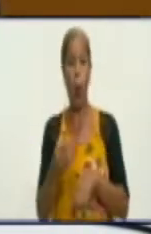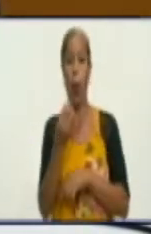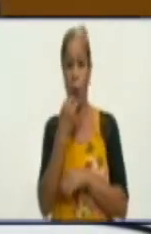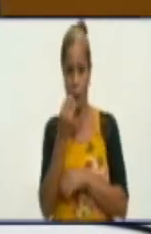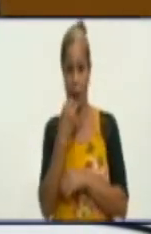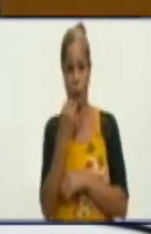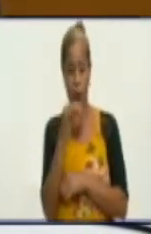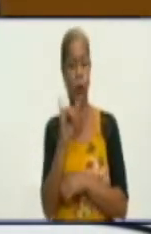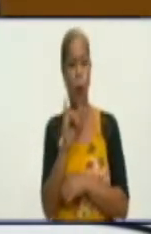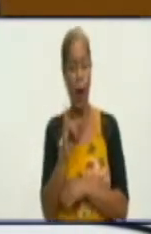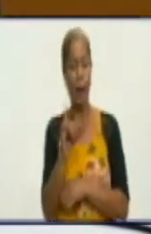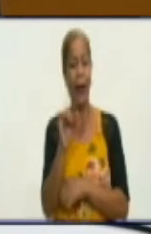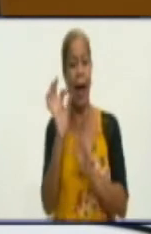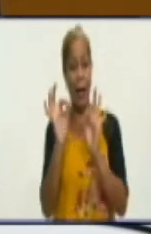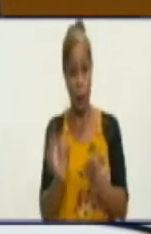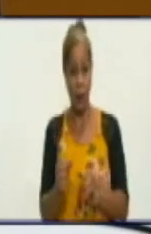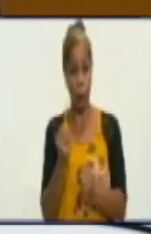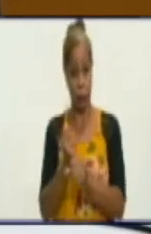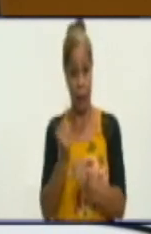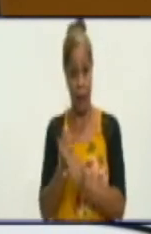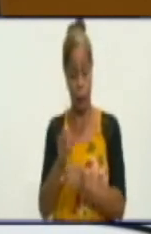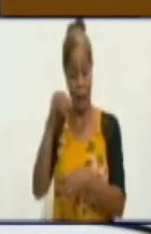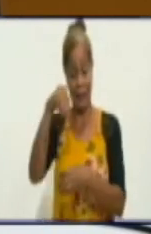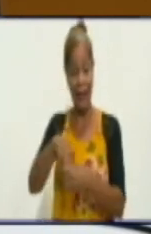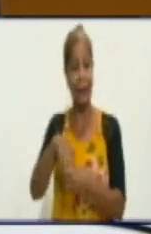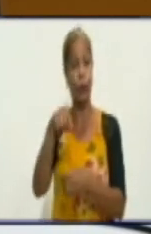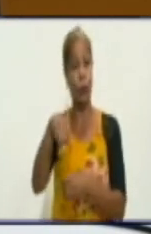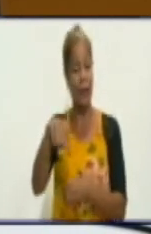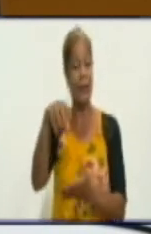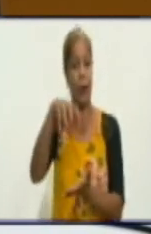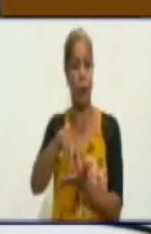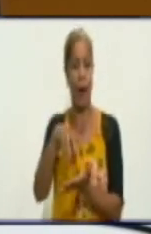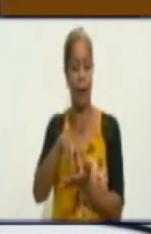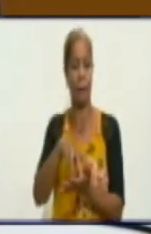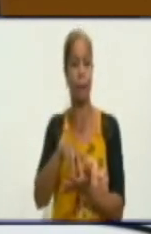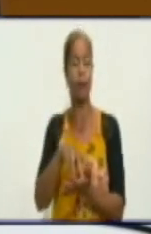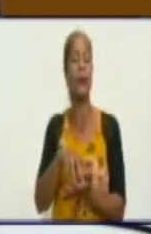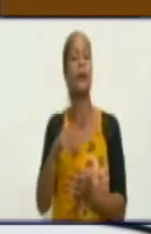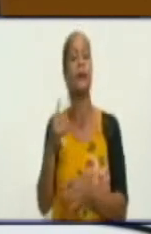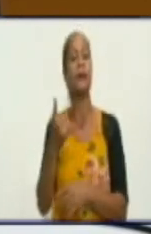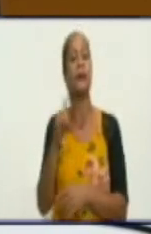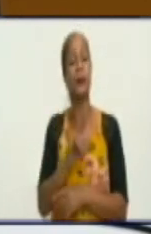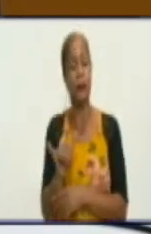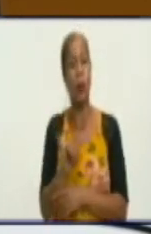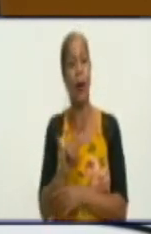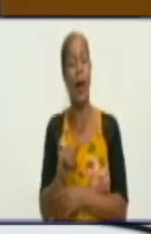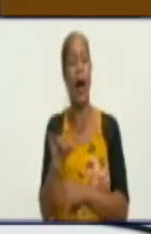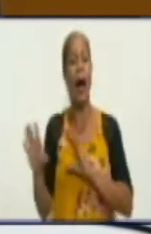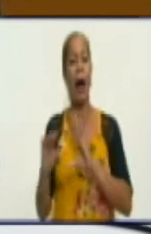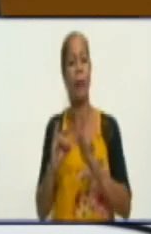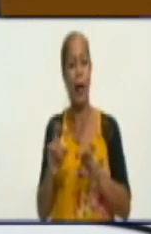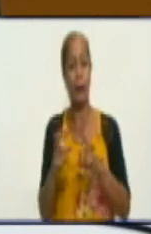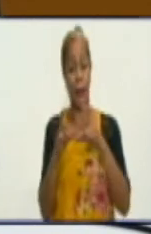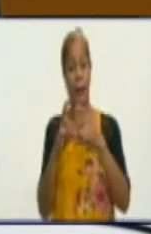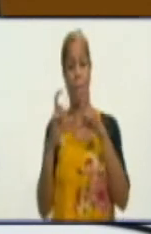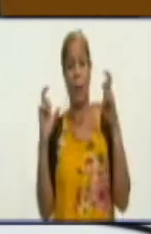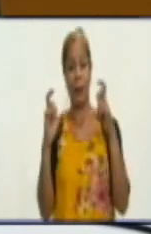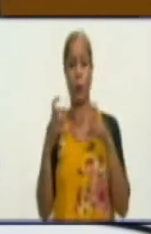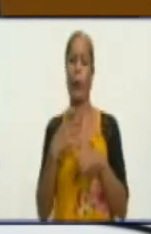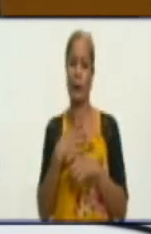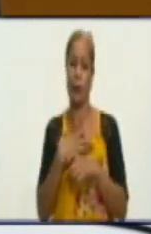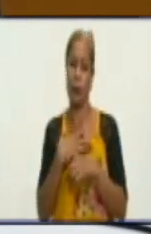clientes que tenemos en esas instalaciones. Hablé también del impacto que ha tenido la pandemia